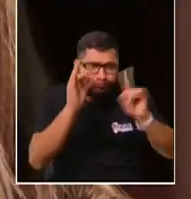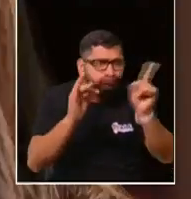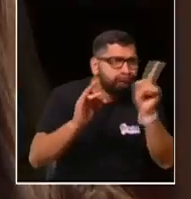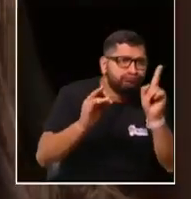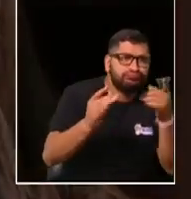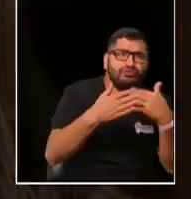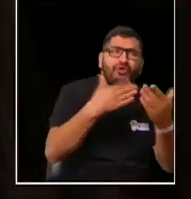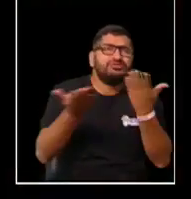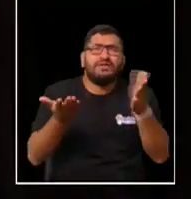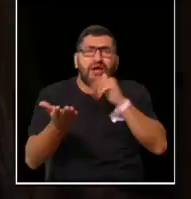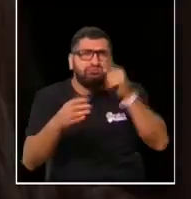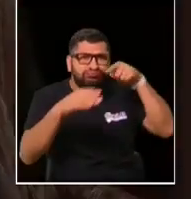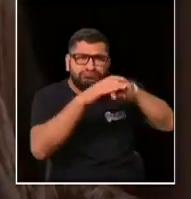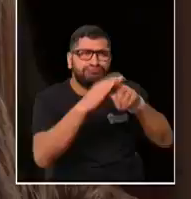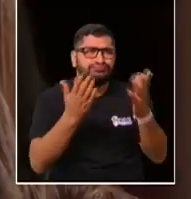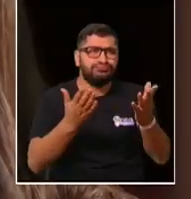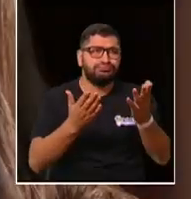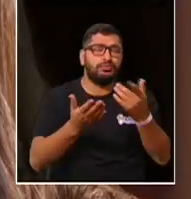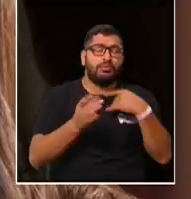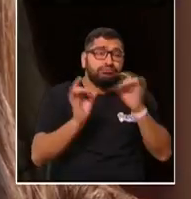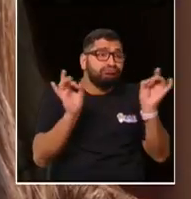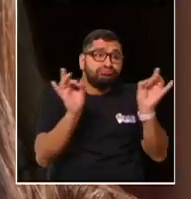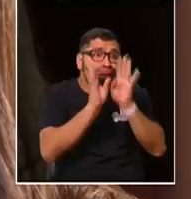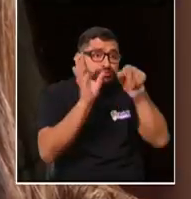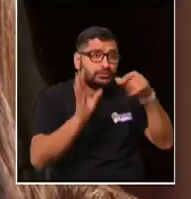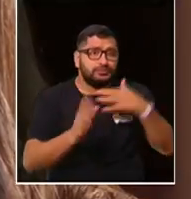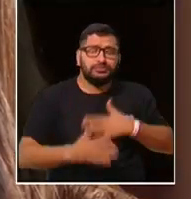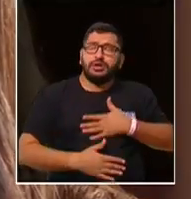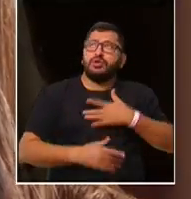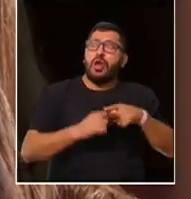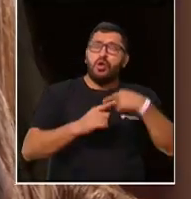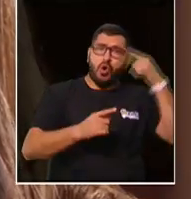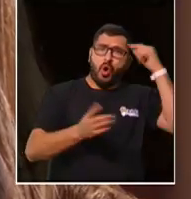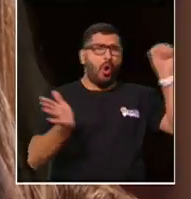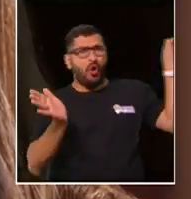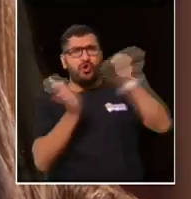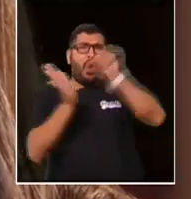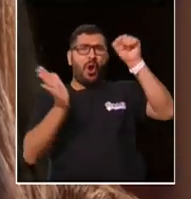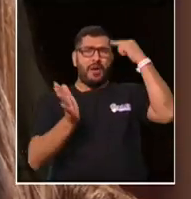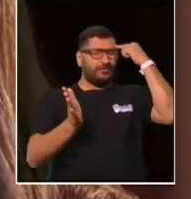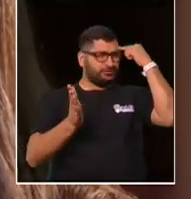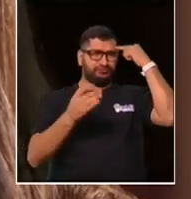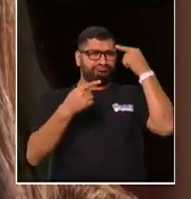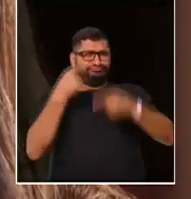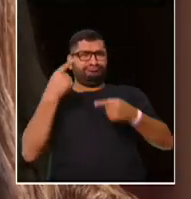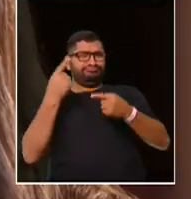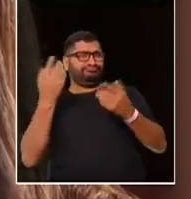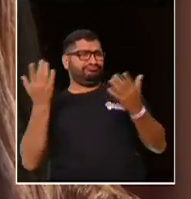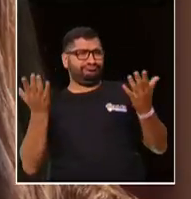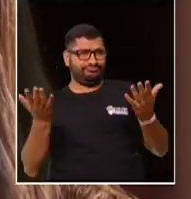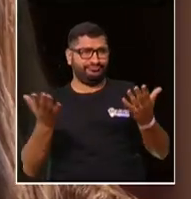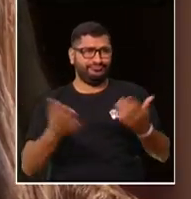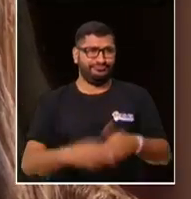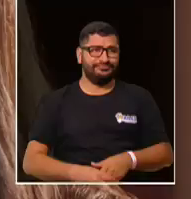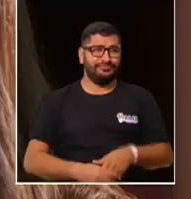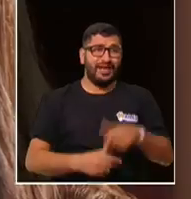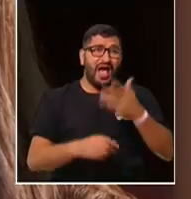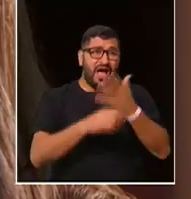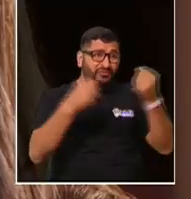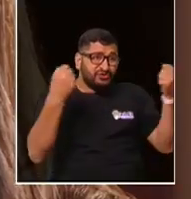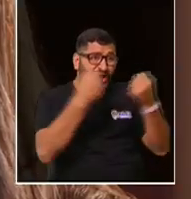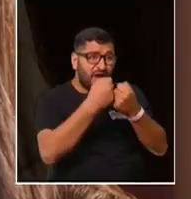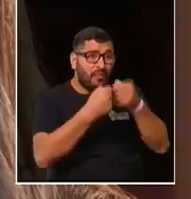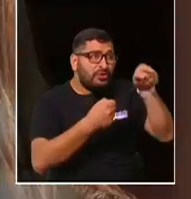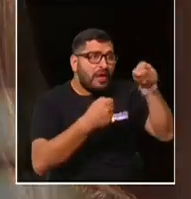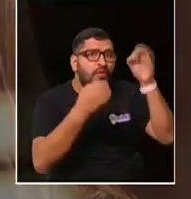no estaban adentro del auto. Y de repente, de la nada, siento un golpe en mi cabeza y había chocado